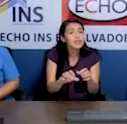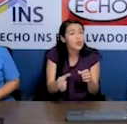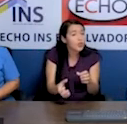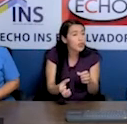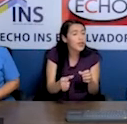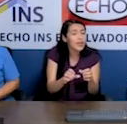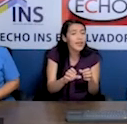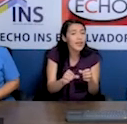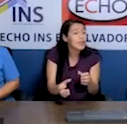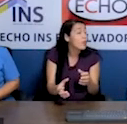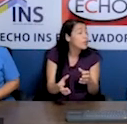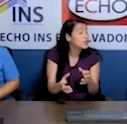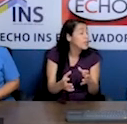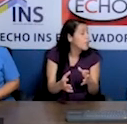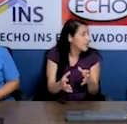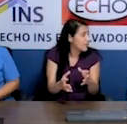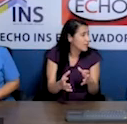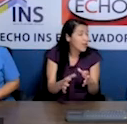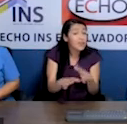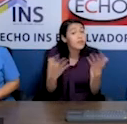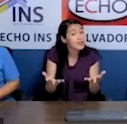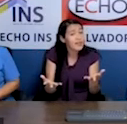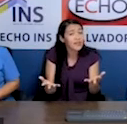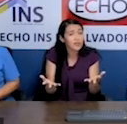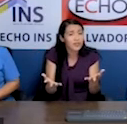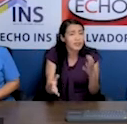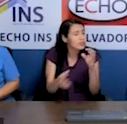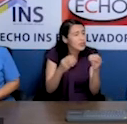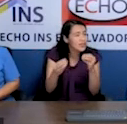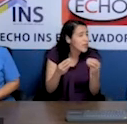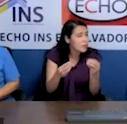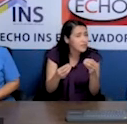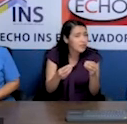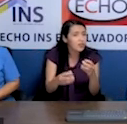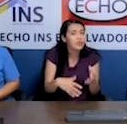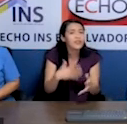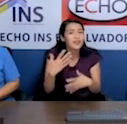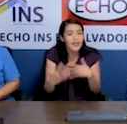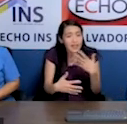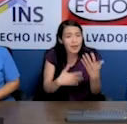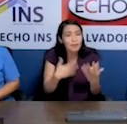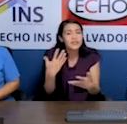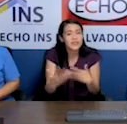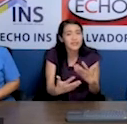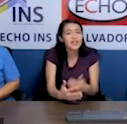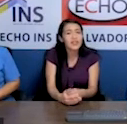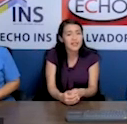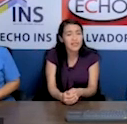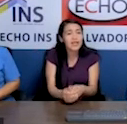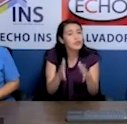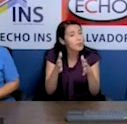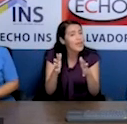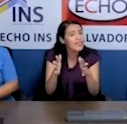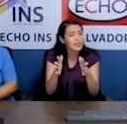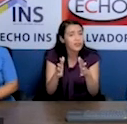engrosamiento de todo el colon sigmoides y fue hasta la resonancia. Entonces son casos específicos donde la persistencia de